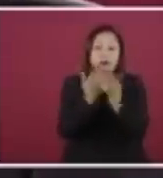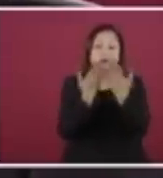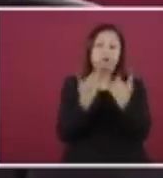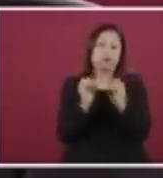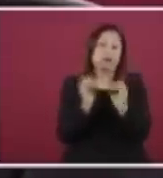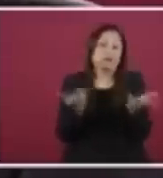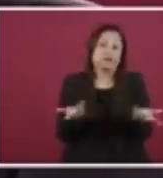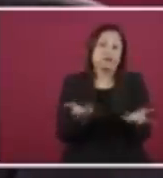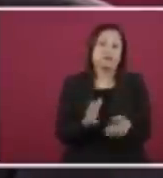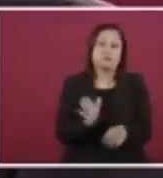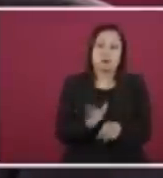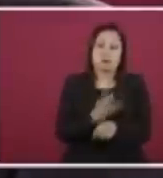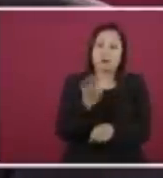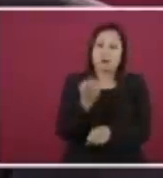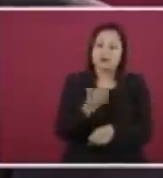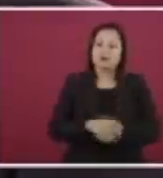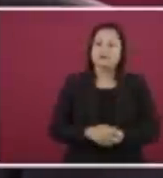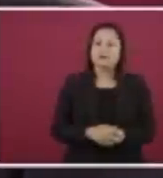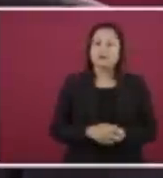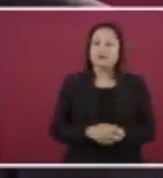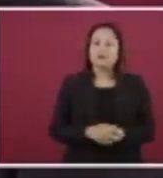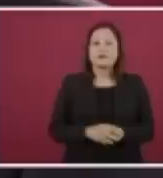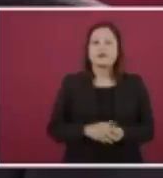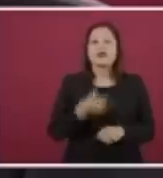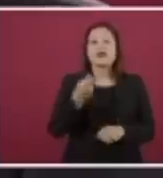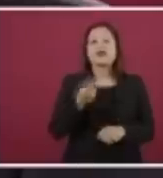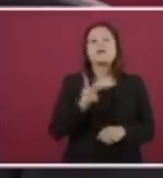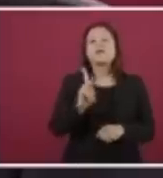Entonces, lo primero es, a ver,